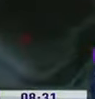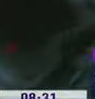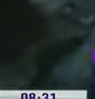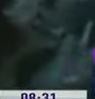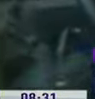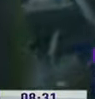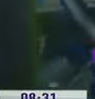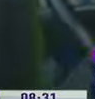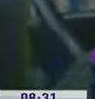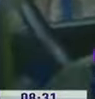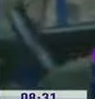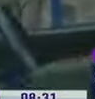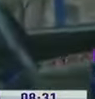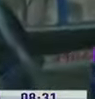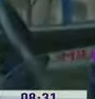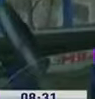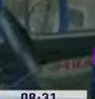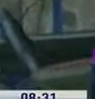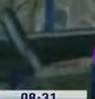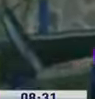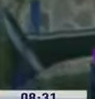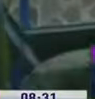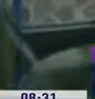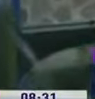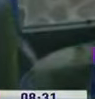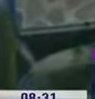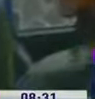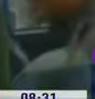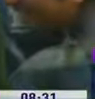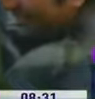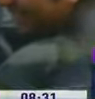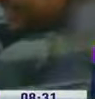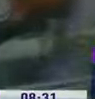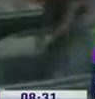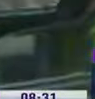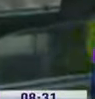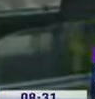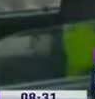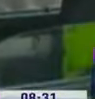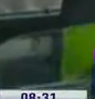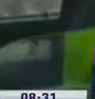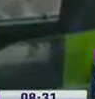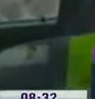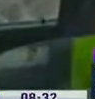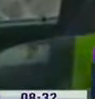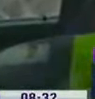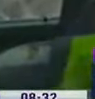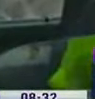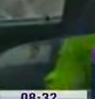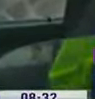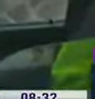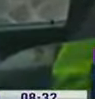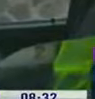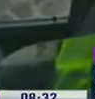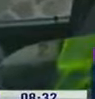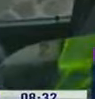No, es chiquito pero juguetón. La palanca, digo. Vaya, tenido, vea, chiquita la palanca ha tenido,